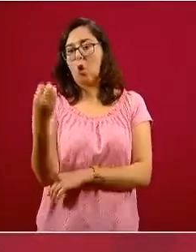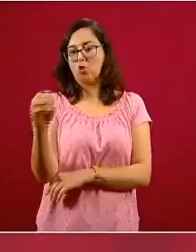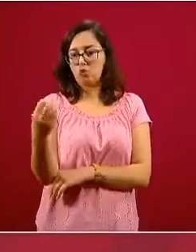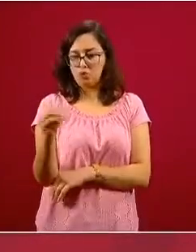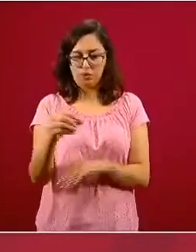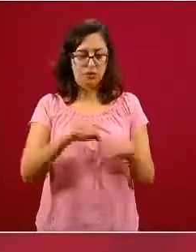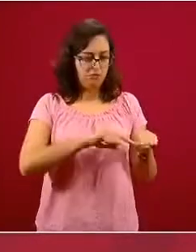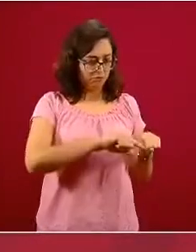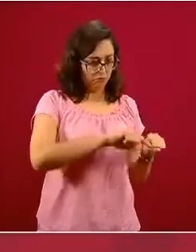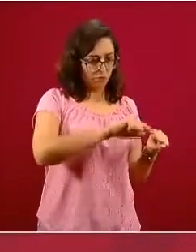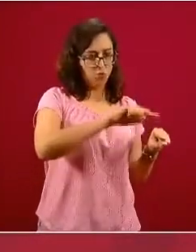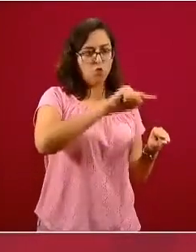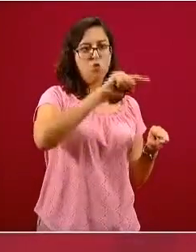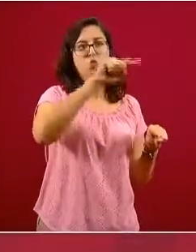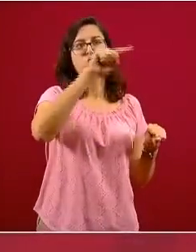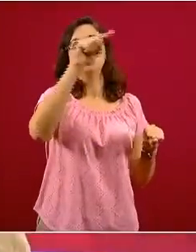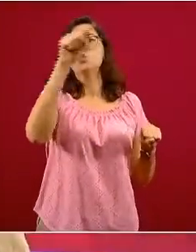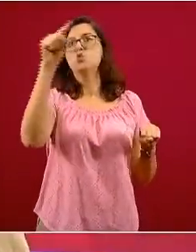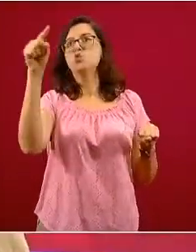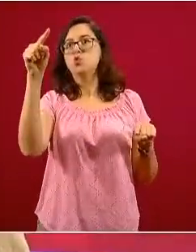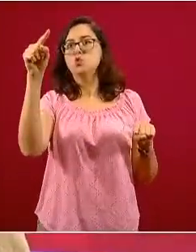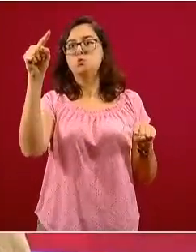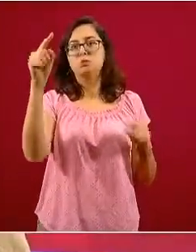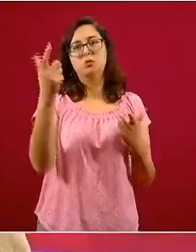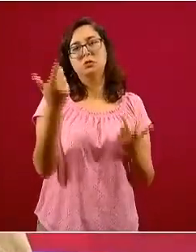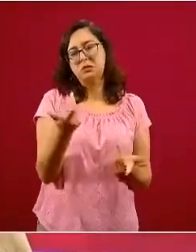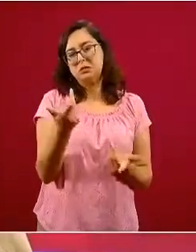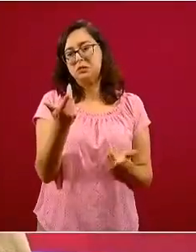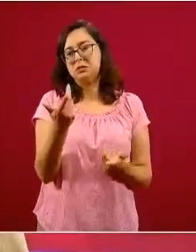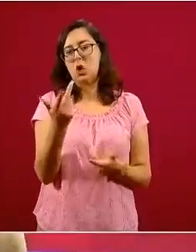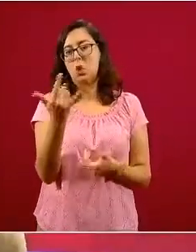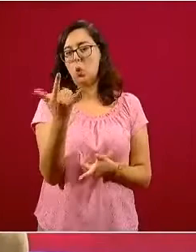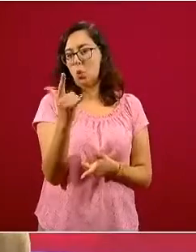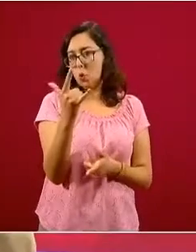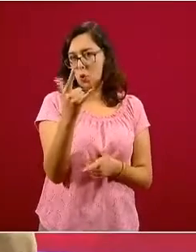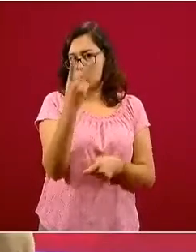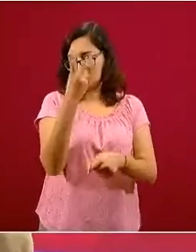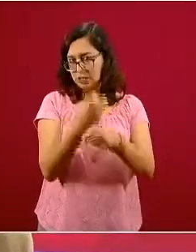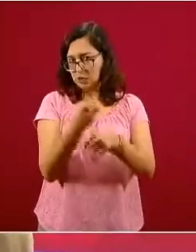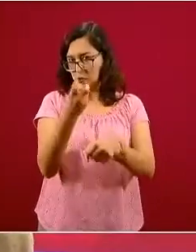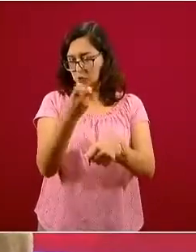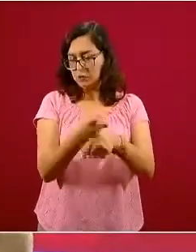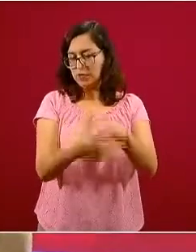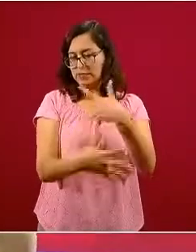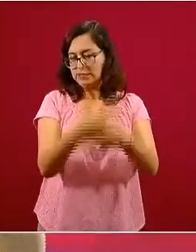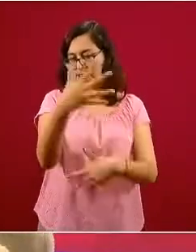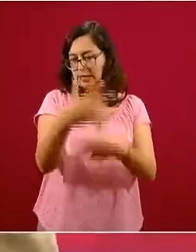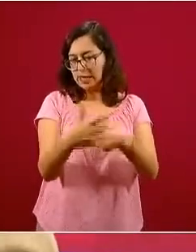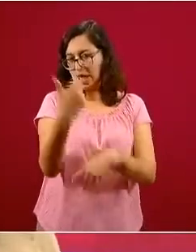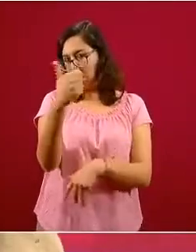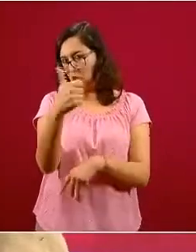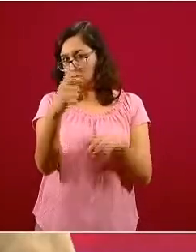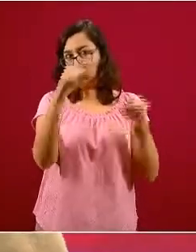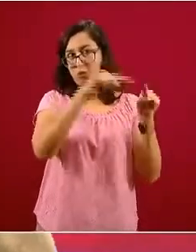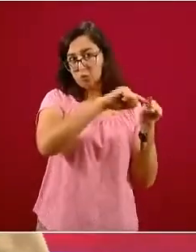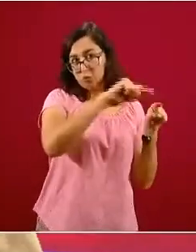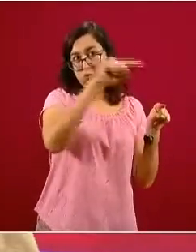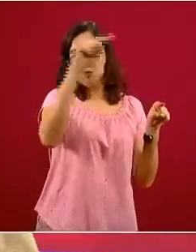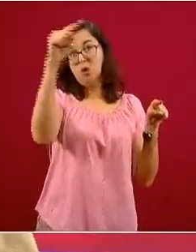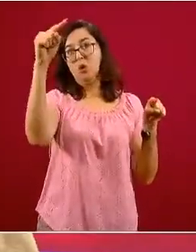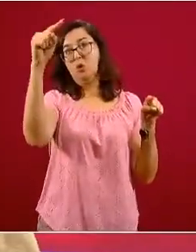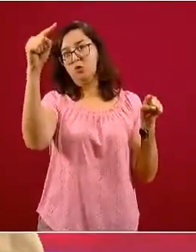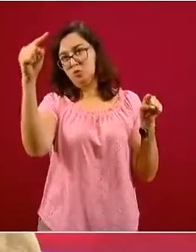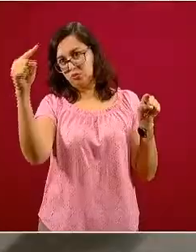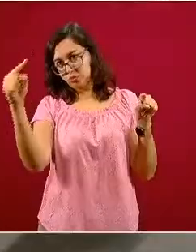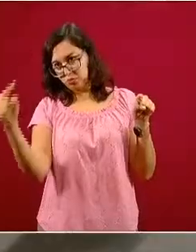ya al ACME, al punto cumbre, en la segunda quincena de julio, la primera quincena de agosto, y ahora ya está en